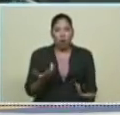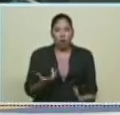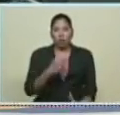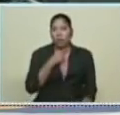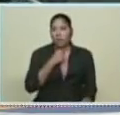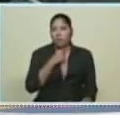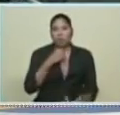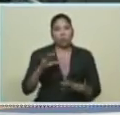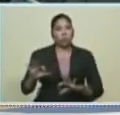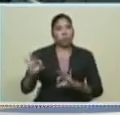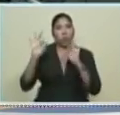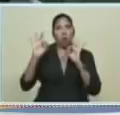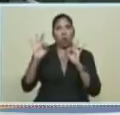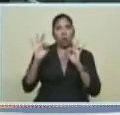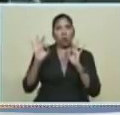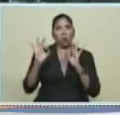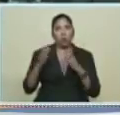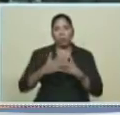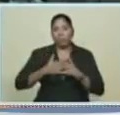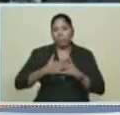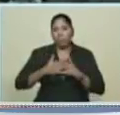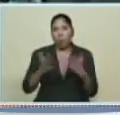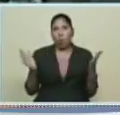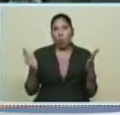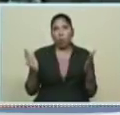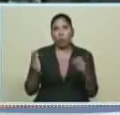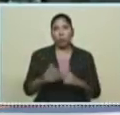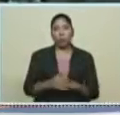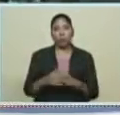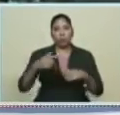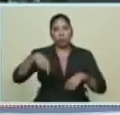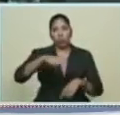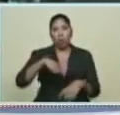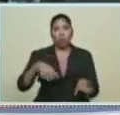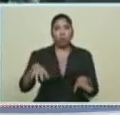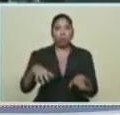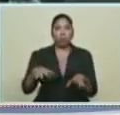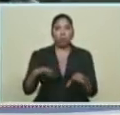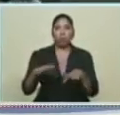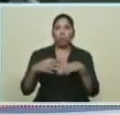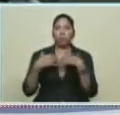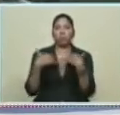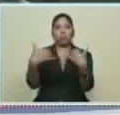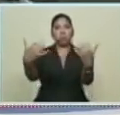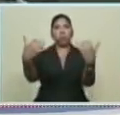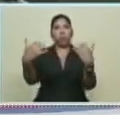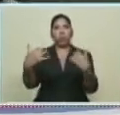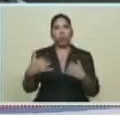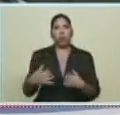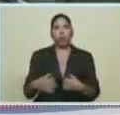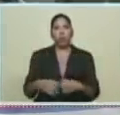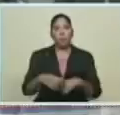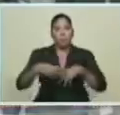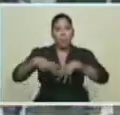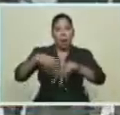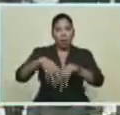también especial de dirigir a toda la familia militar bolivariana de nuestro